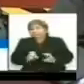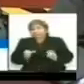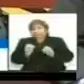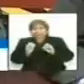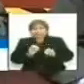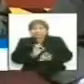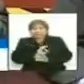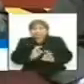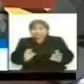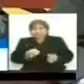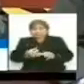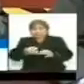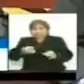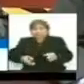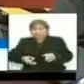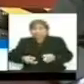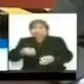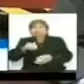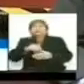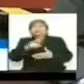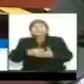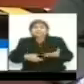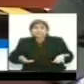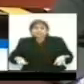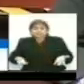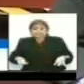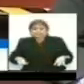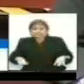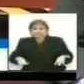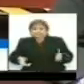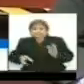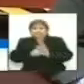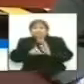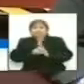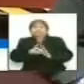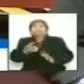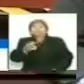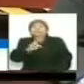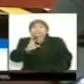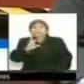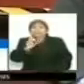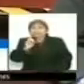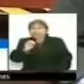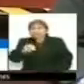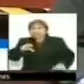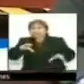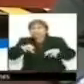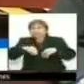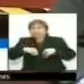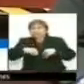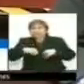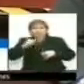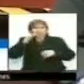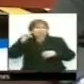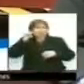que ver con eso, de adelantar las elecciones. ¿Y qué? ¿Y la ley de reforma que aprobamos y que el día